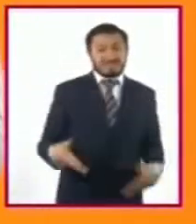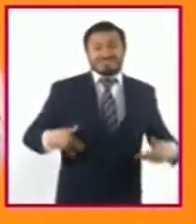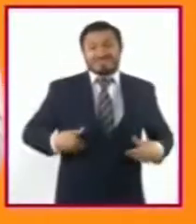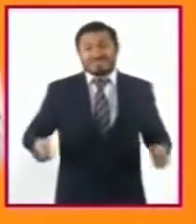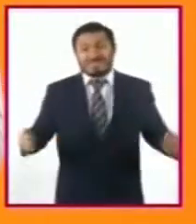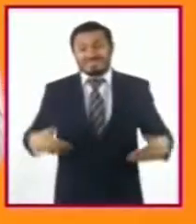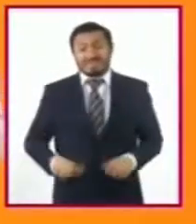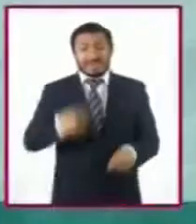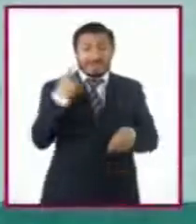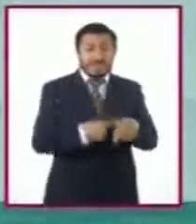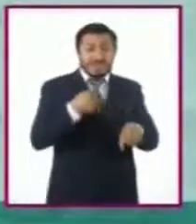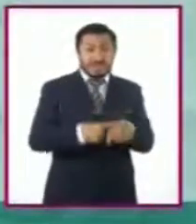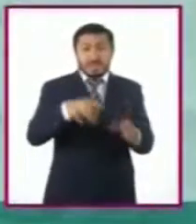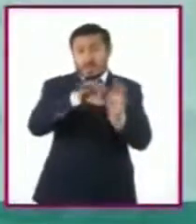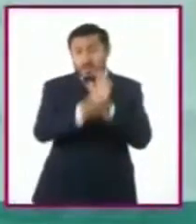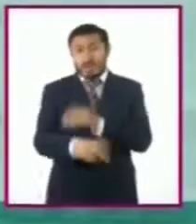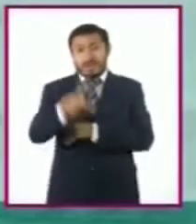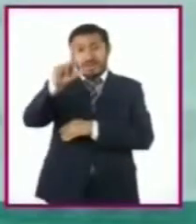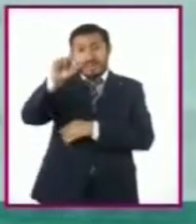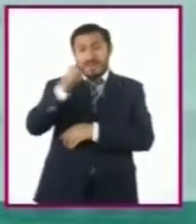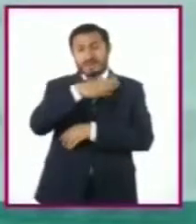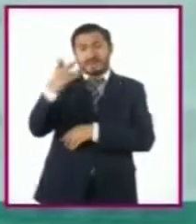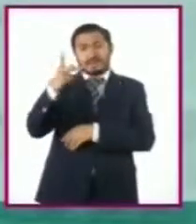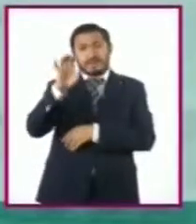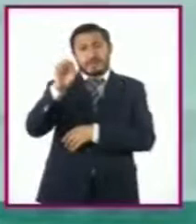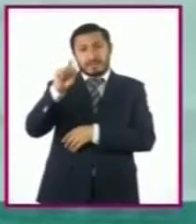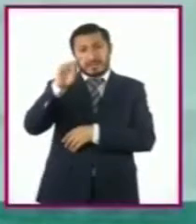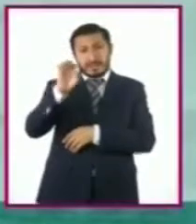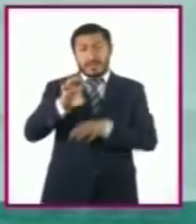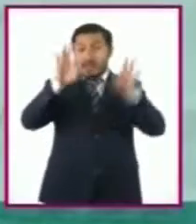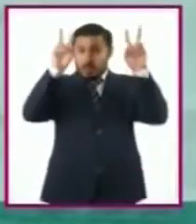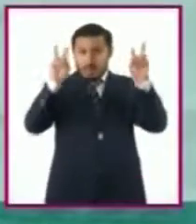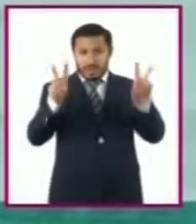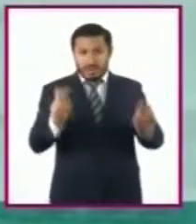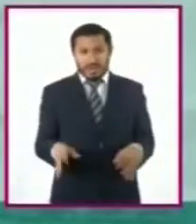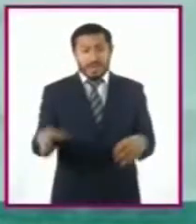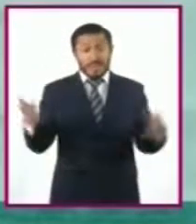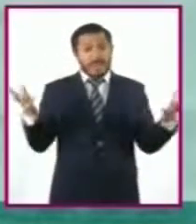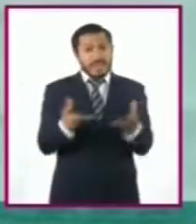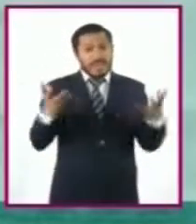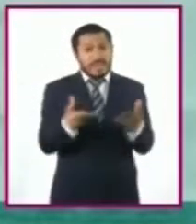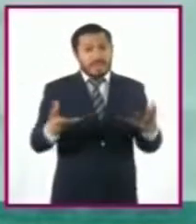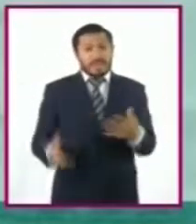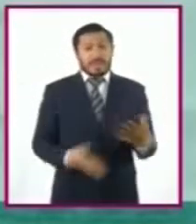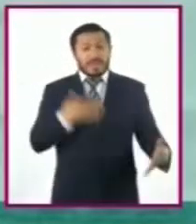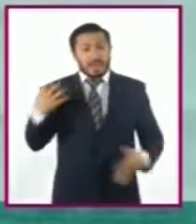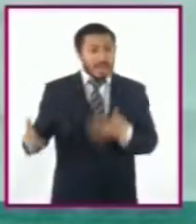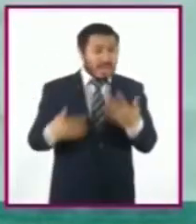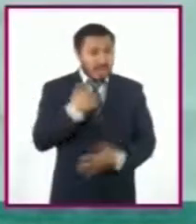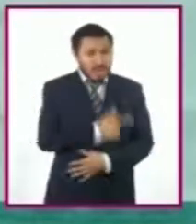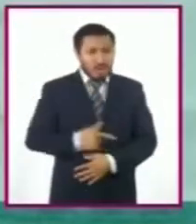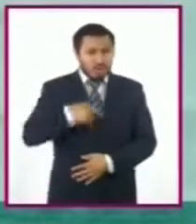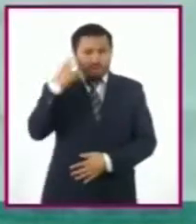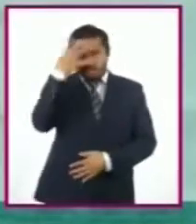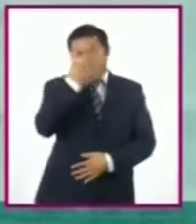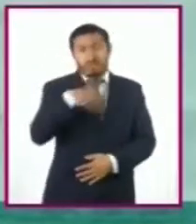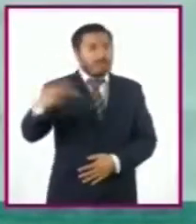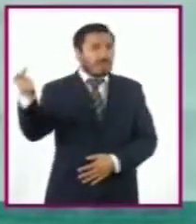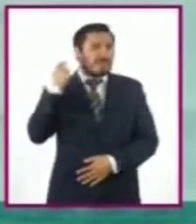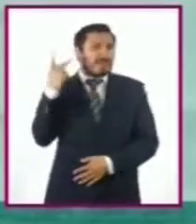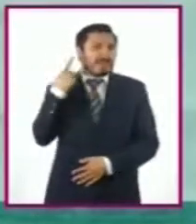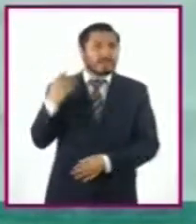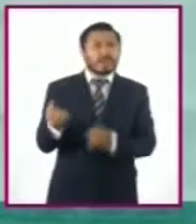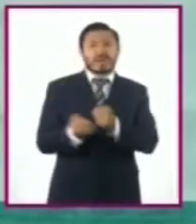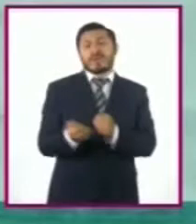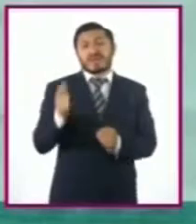la peste. Los temas principales son la creación y el disfrute de la belleza, la política,